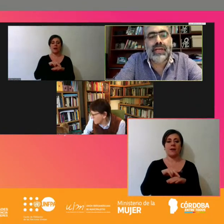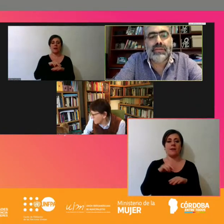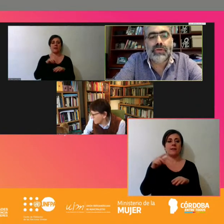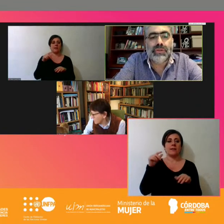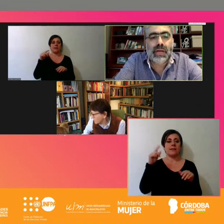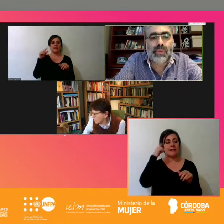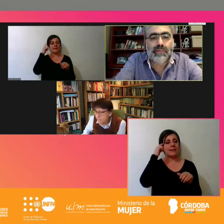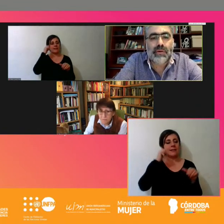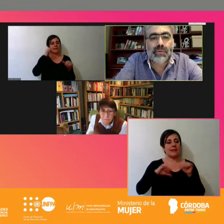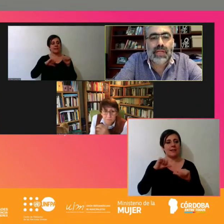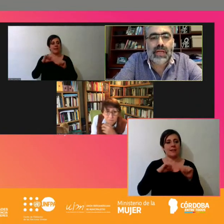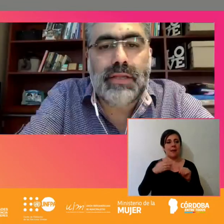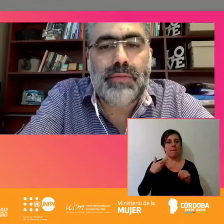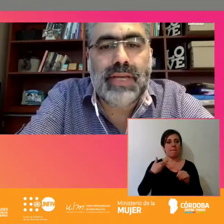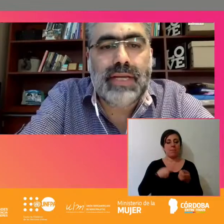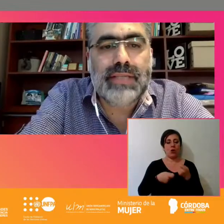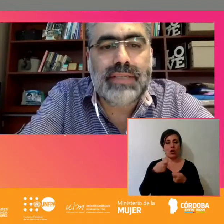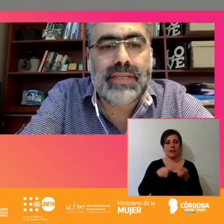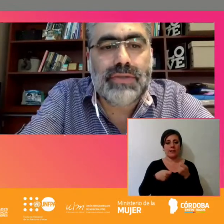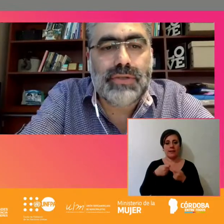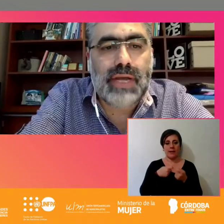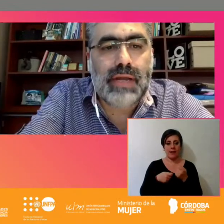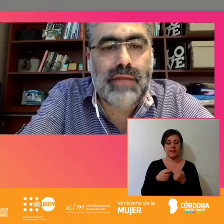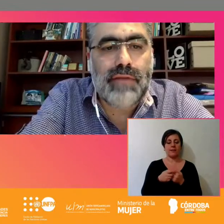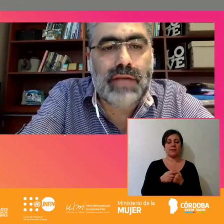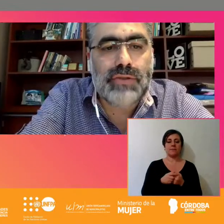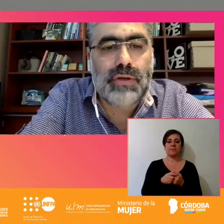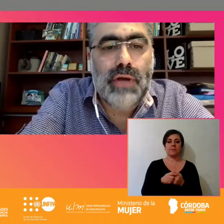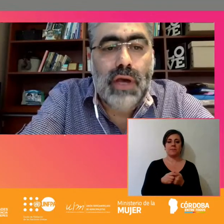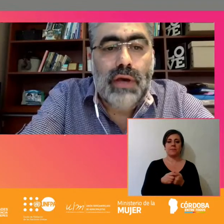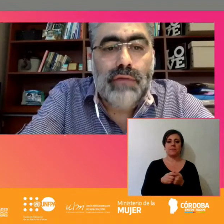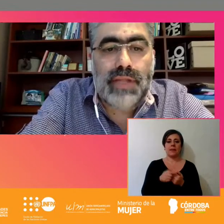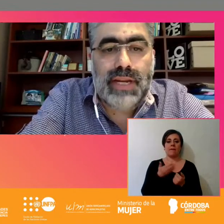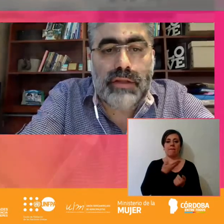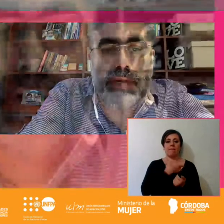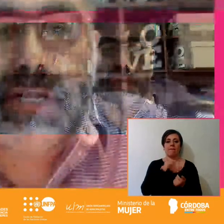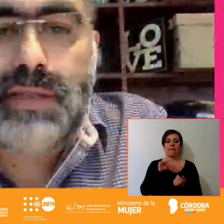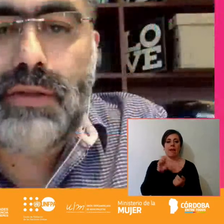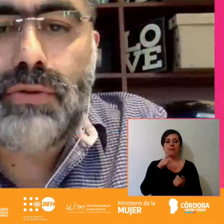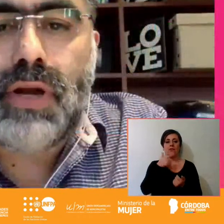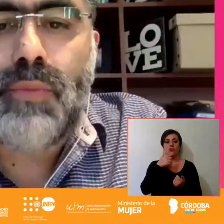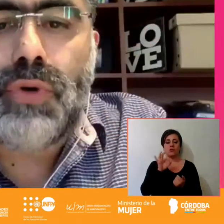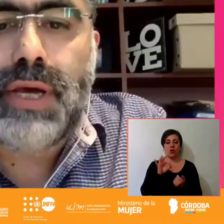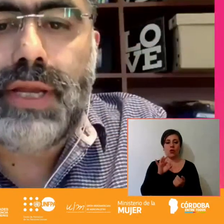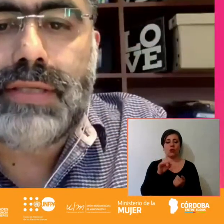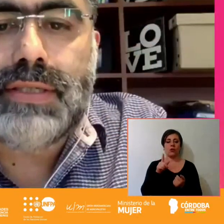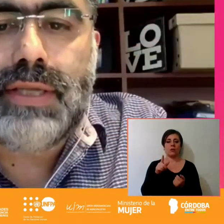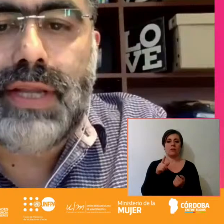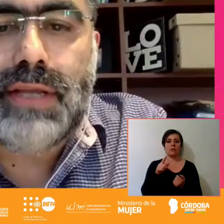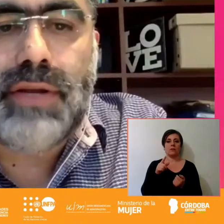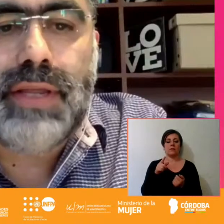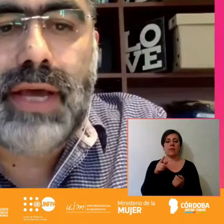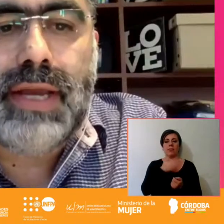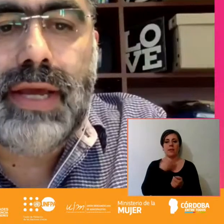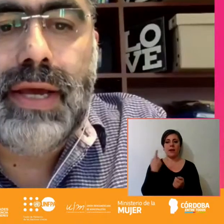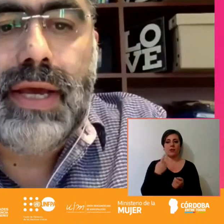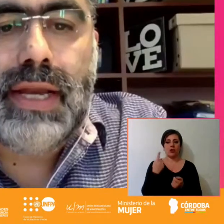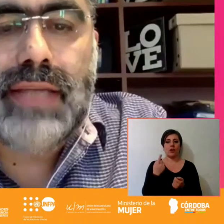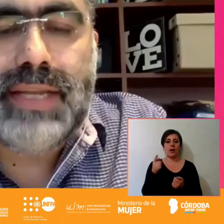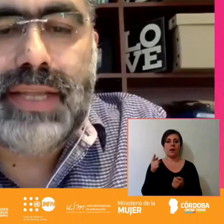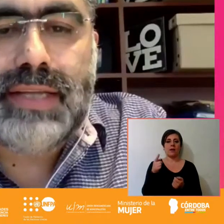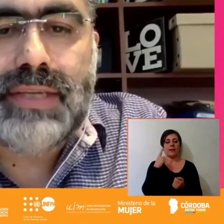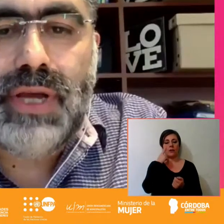Política Social por la Facultad Latinoamericana en Ciencias Sociales de Flaxo. Fue directora del Instituto de las Mujeres y directora de área